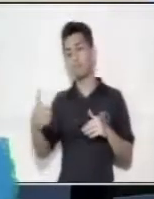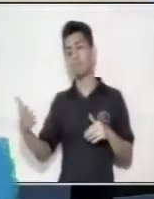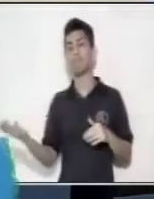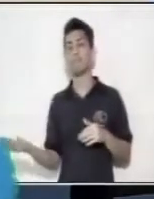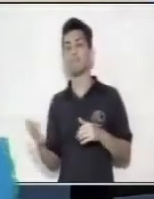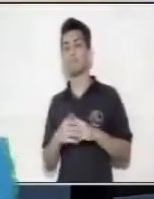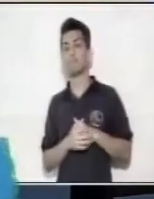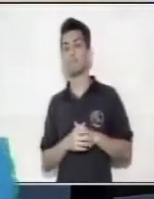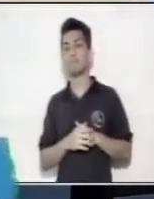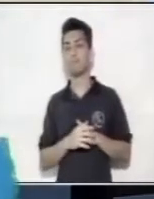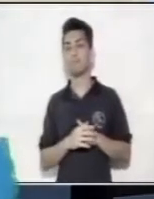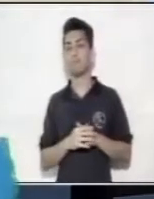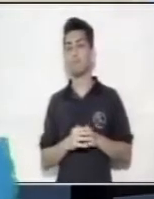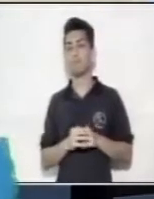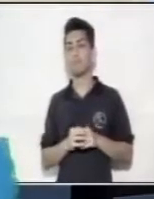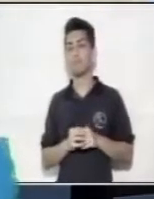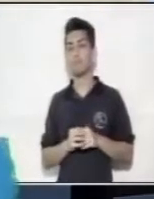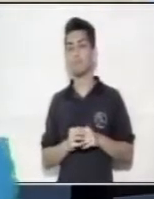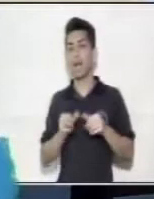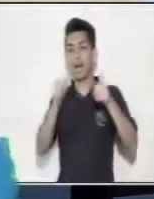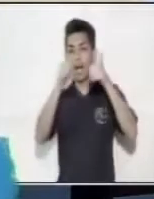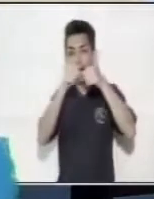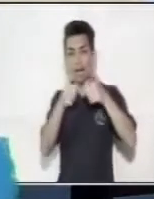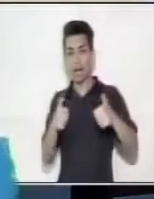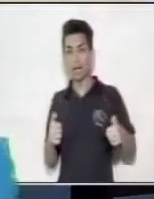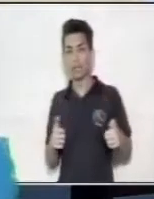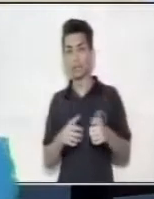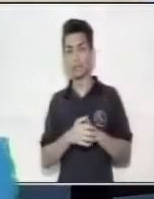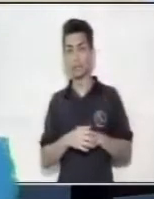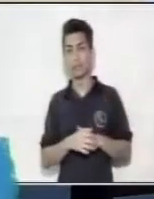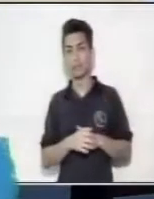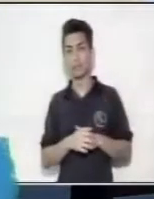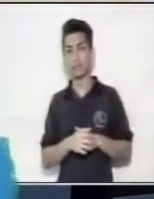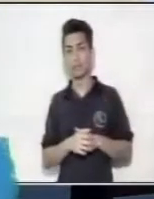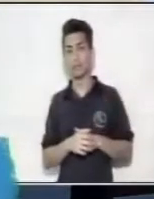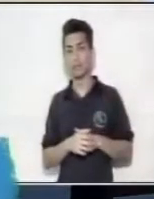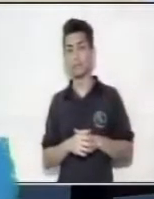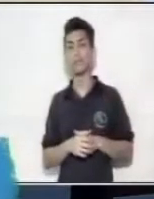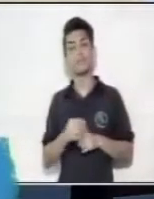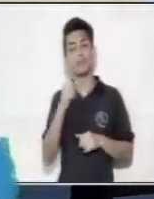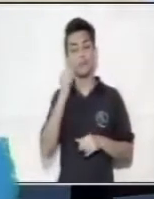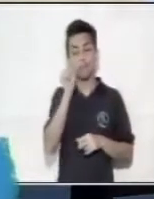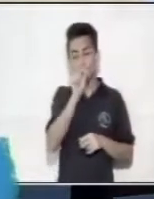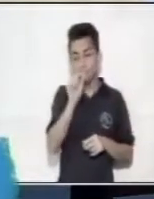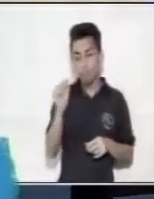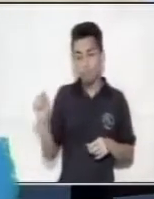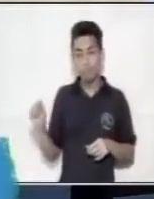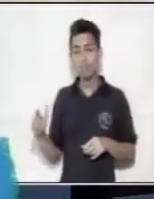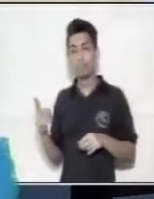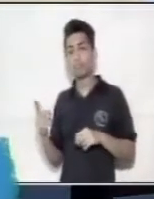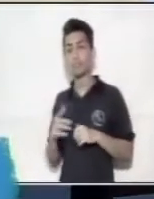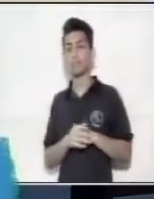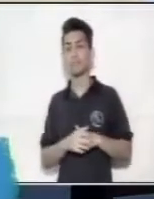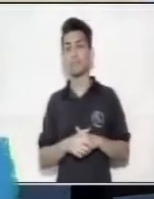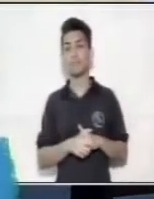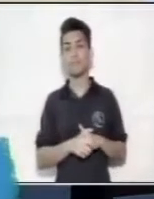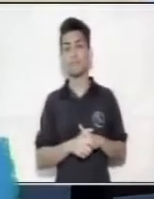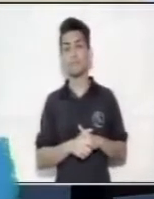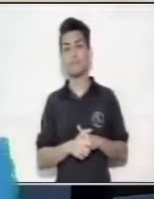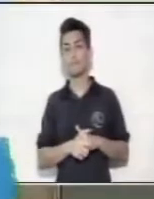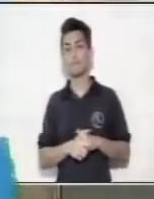decir, en un análisis vamos a llamarles partículas pronominales, pero ya más adelante hablaremos de